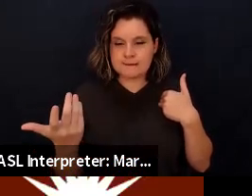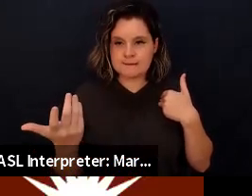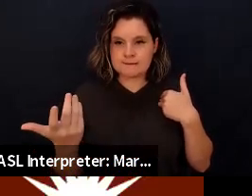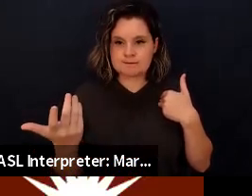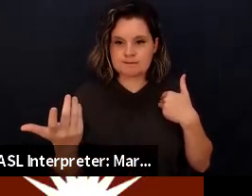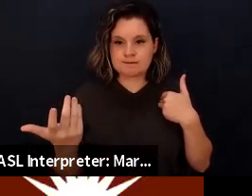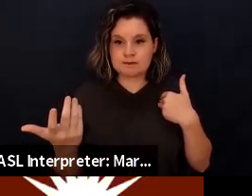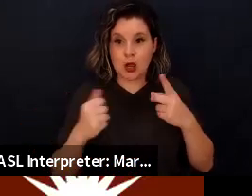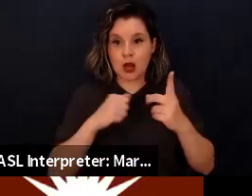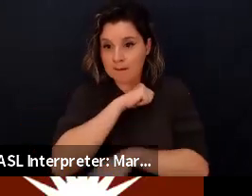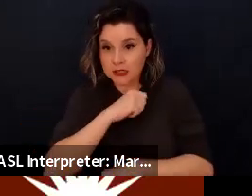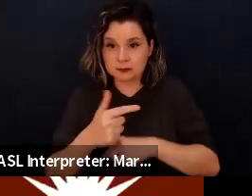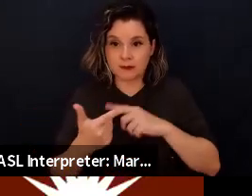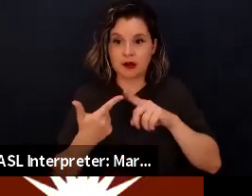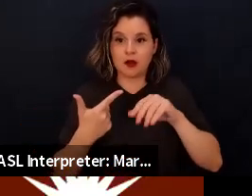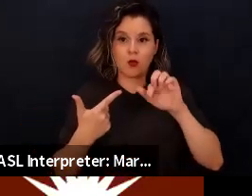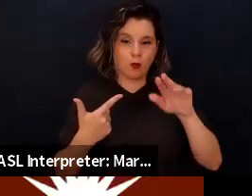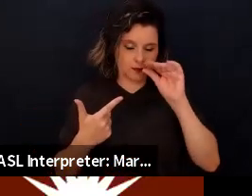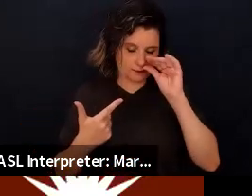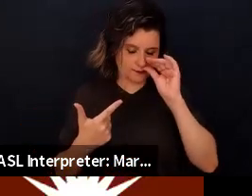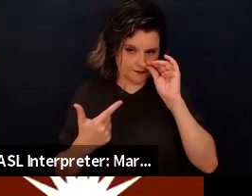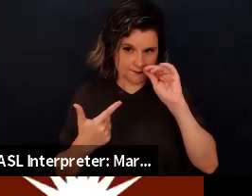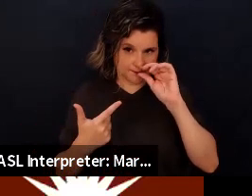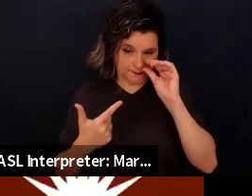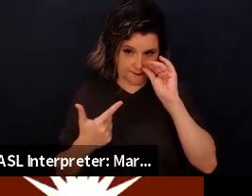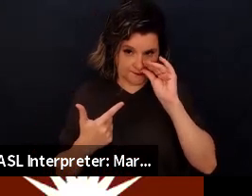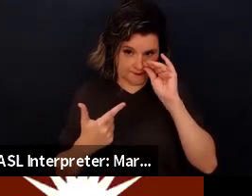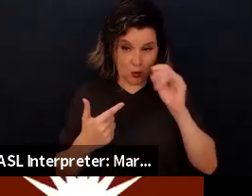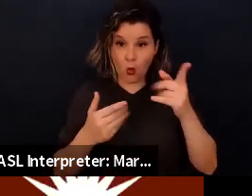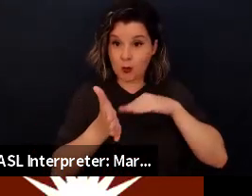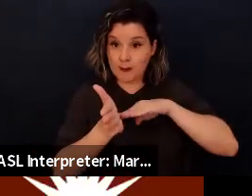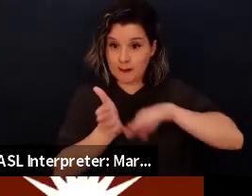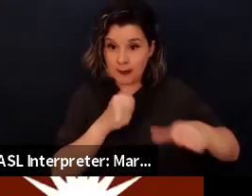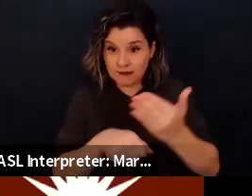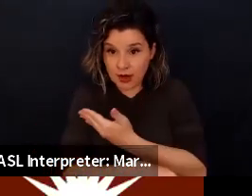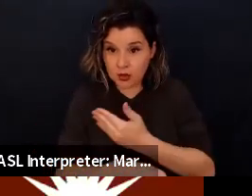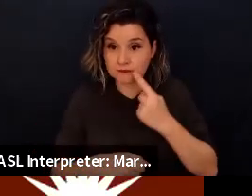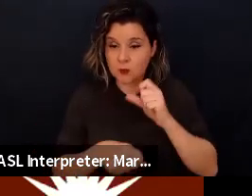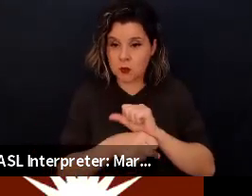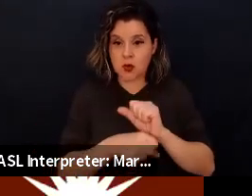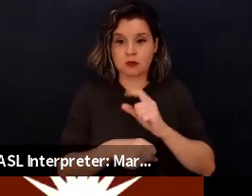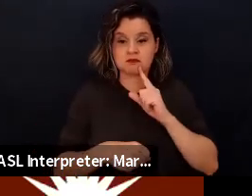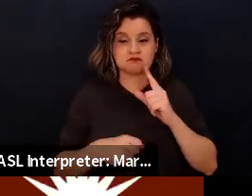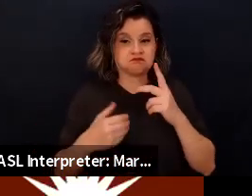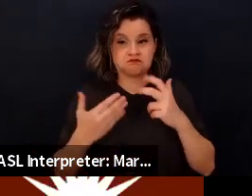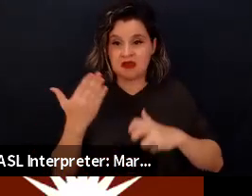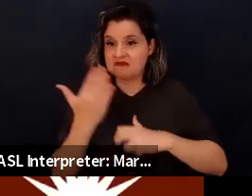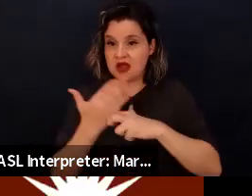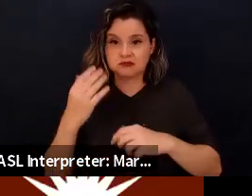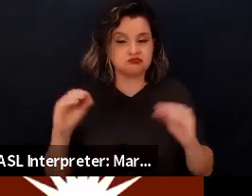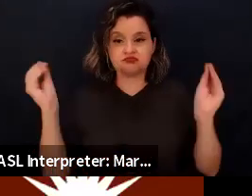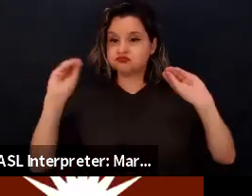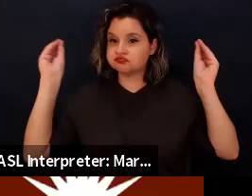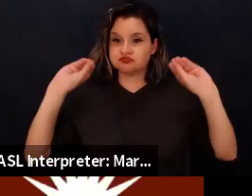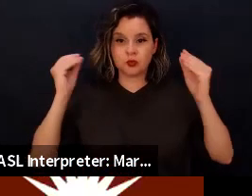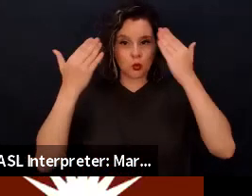un castigo o los corrieron del trabajo, les dieron una multa, etcétera. No lo sabemos.